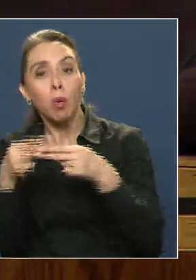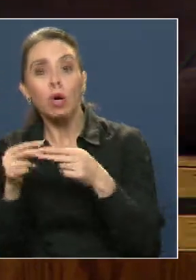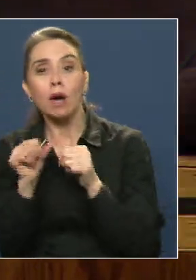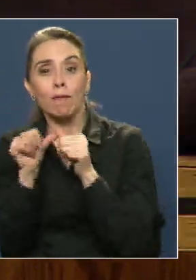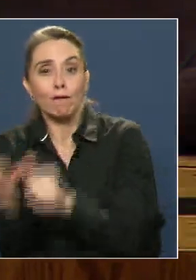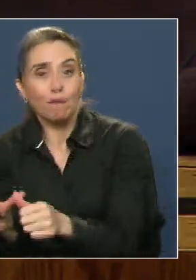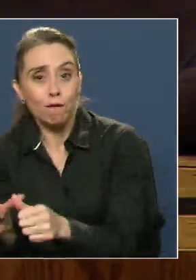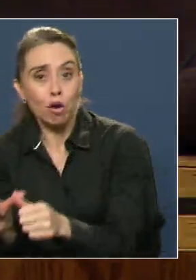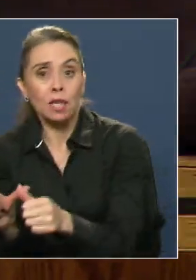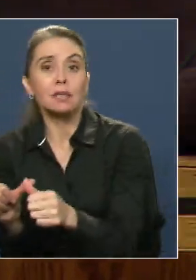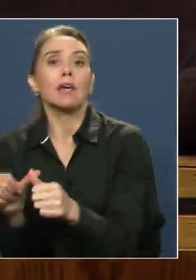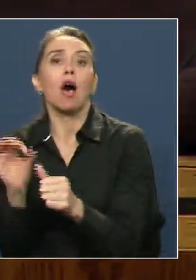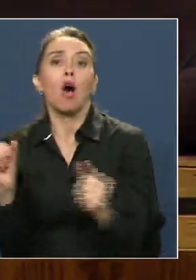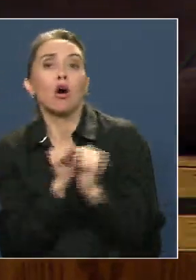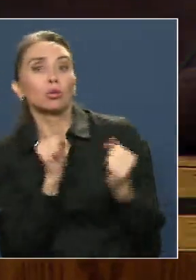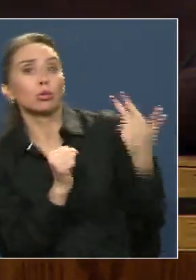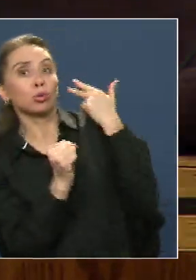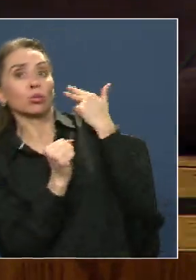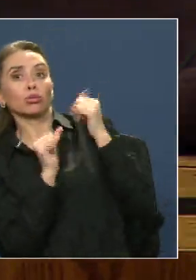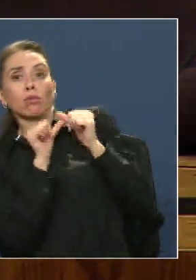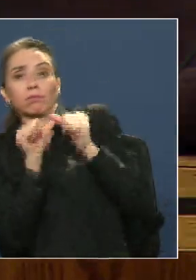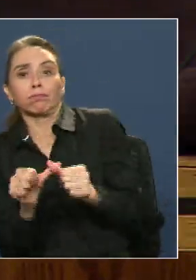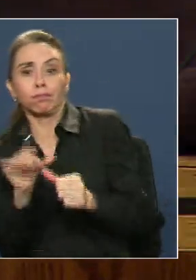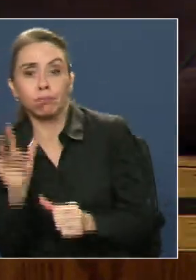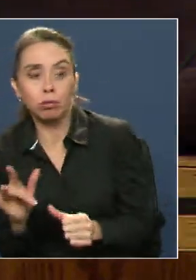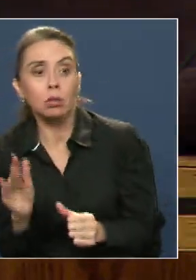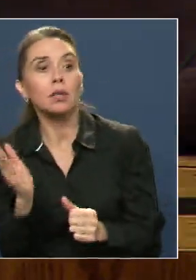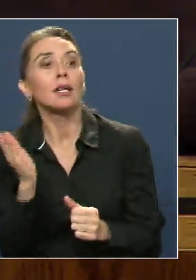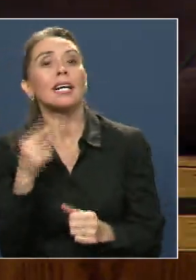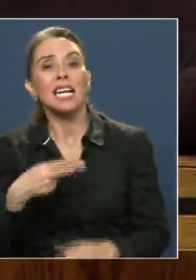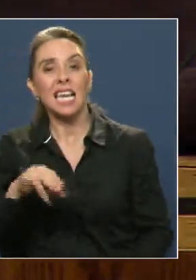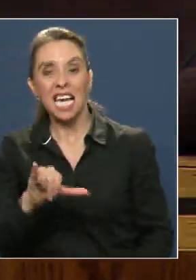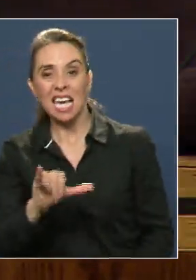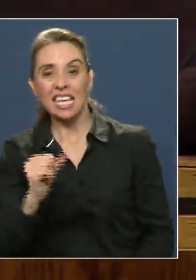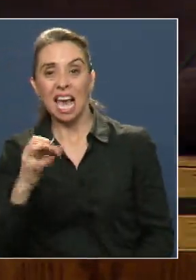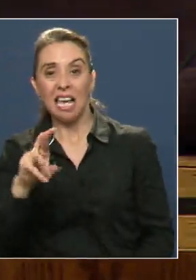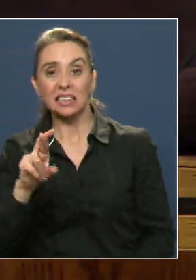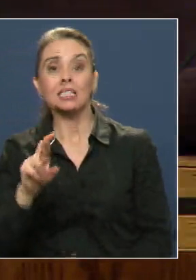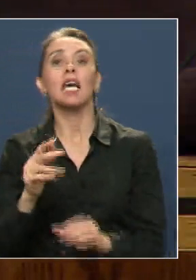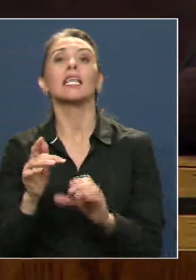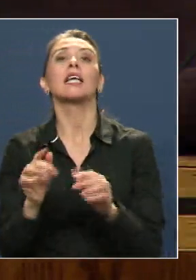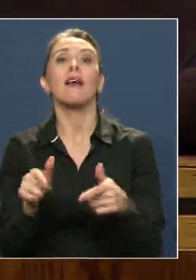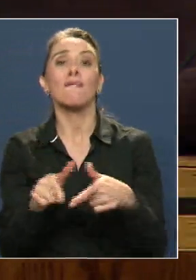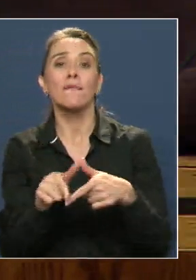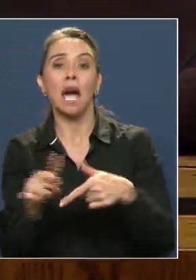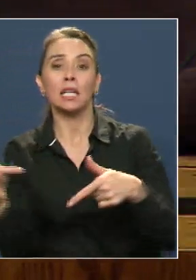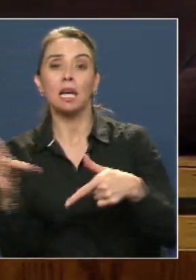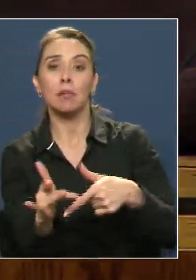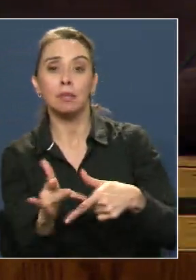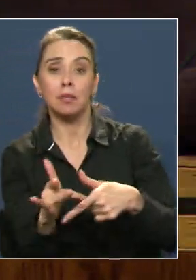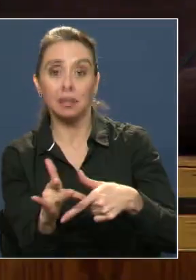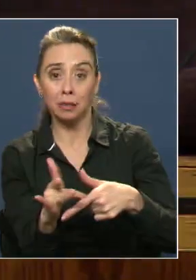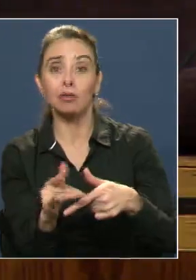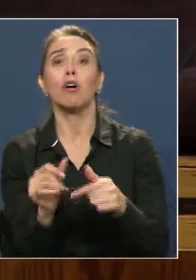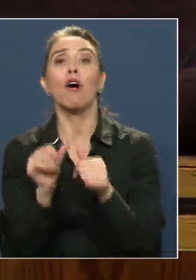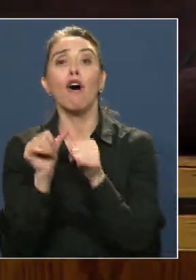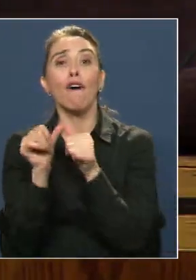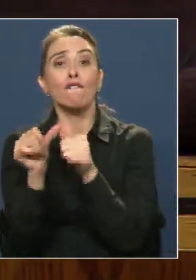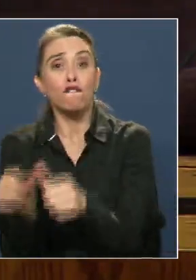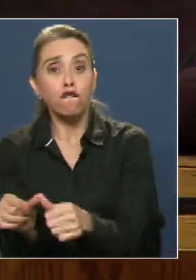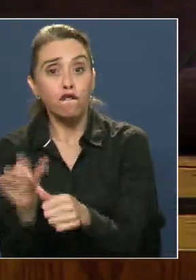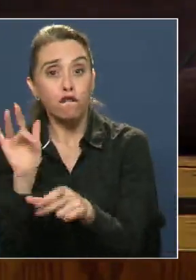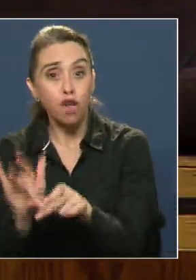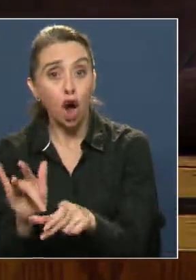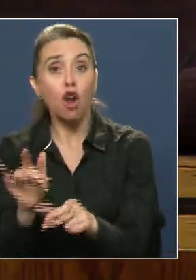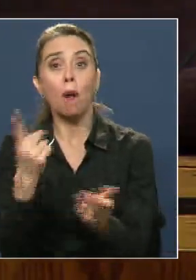o intimidación, etc. Yacer se entendía como penetración vaginal. La violación a partir